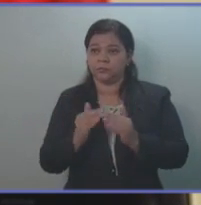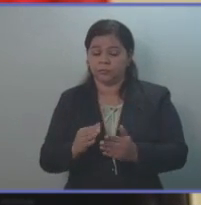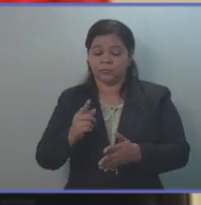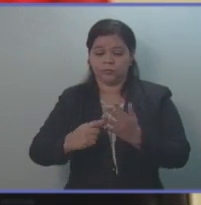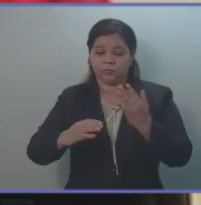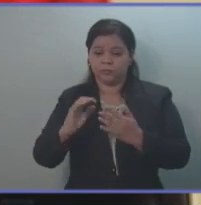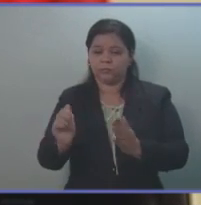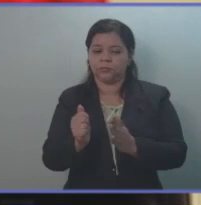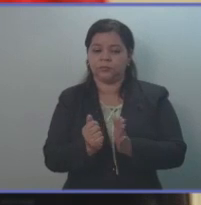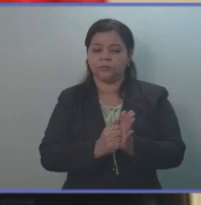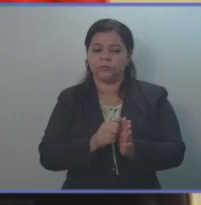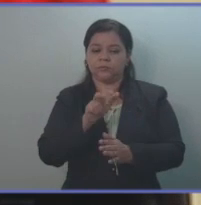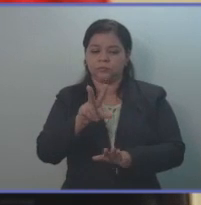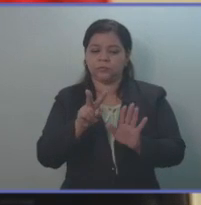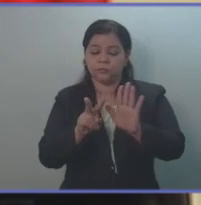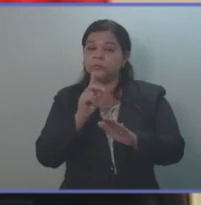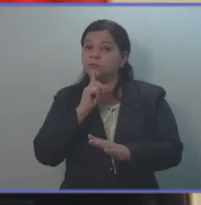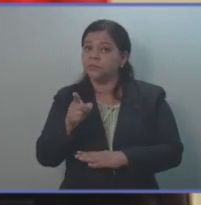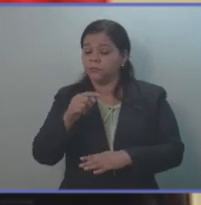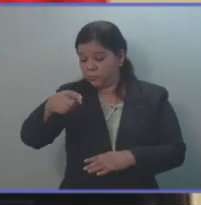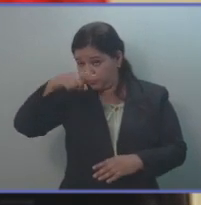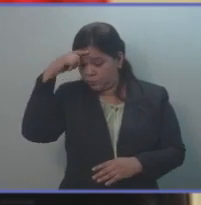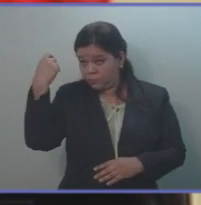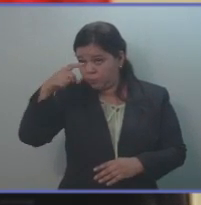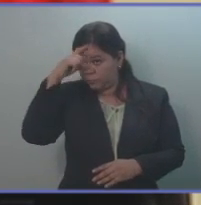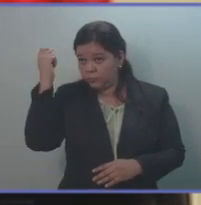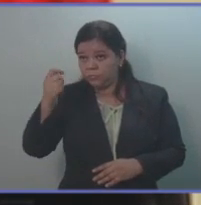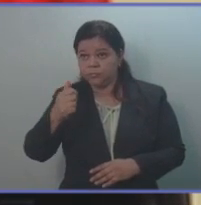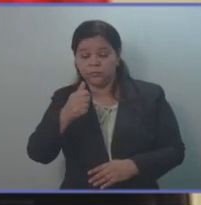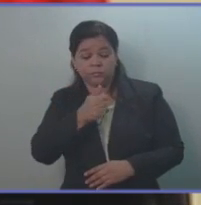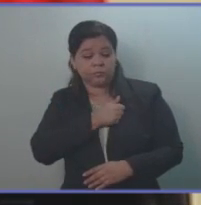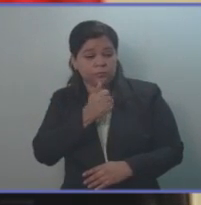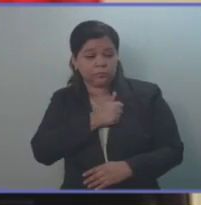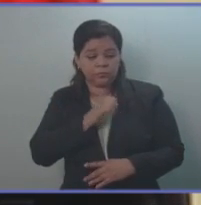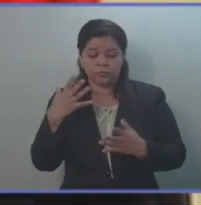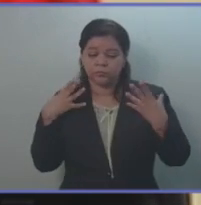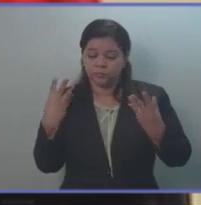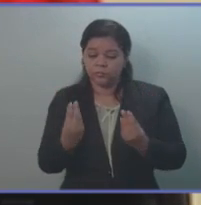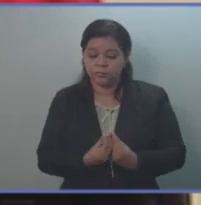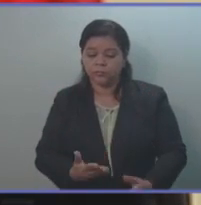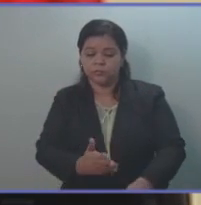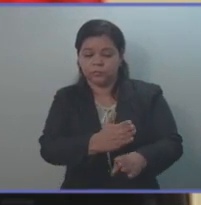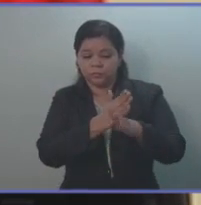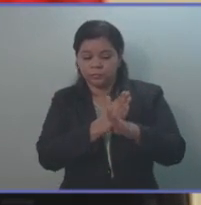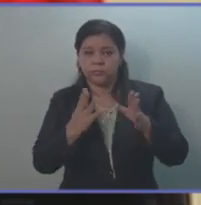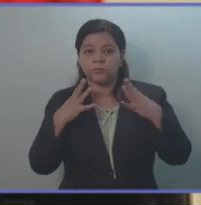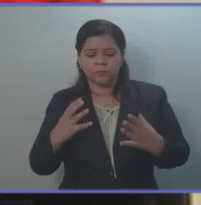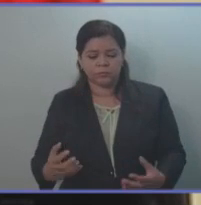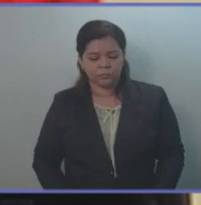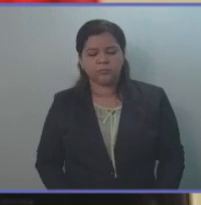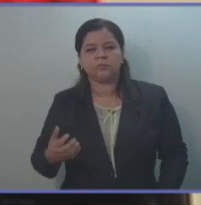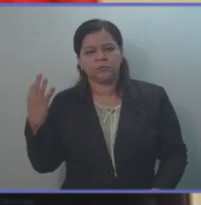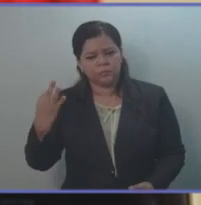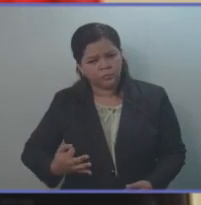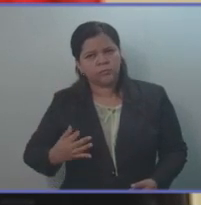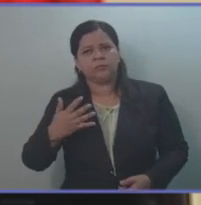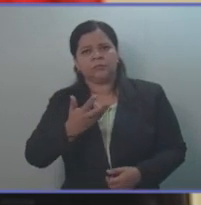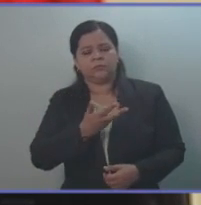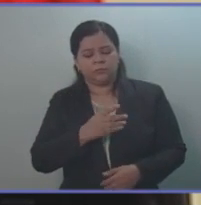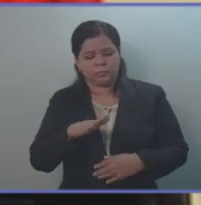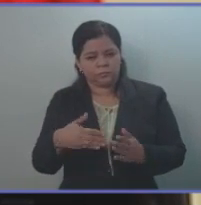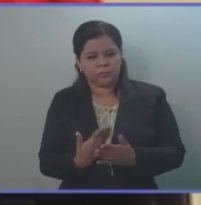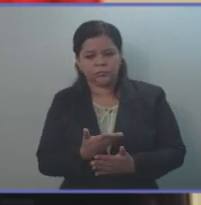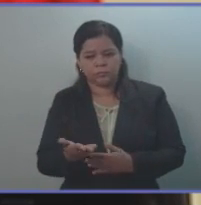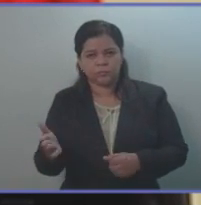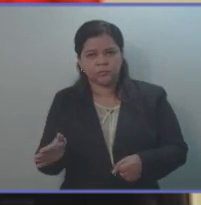artículo 37 establece que el trabajo es una función social que goza de la protección del Estado, debiendo emplear todos los recursos a su alcance para